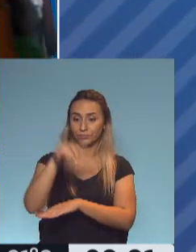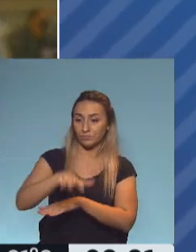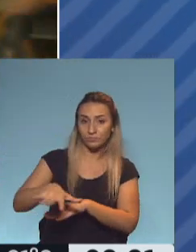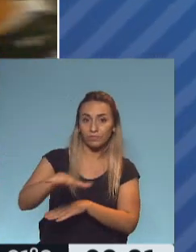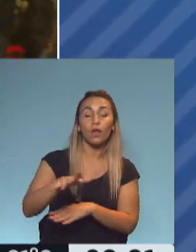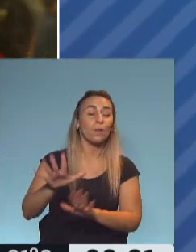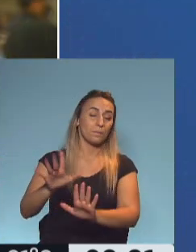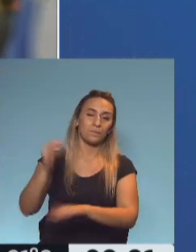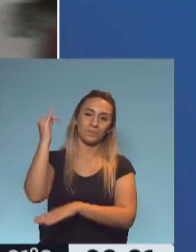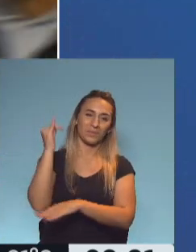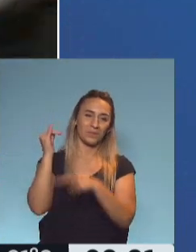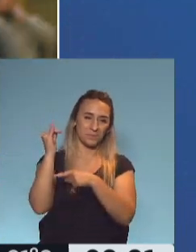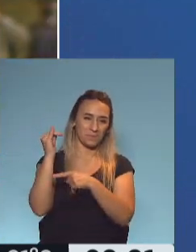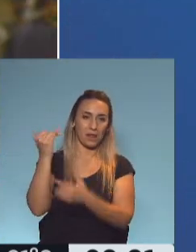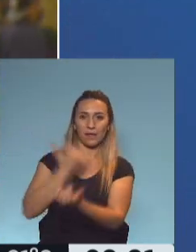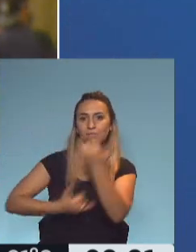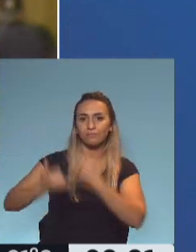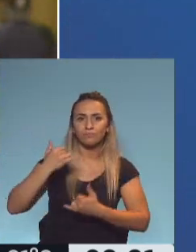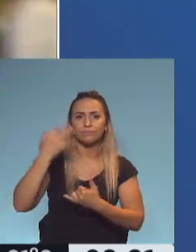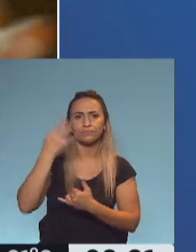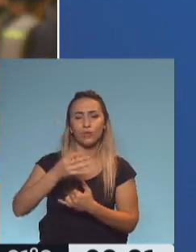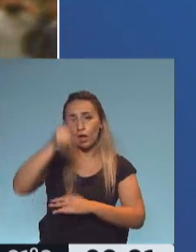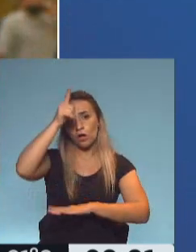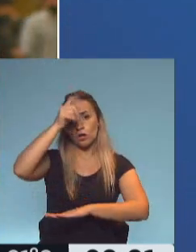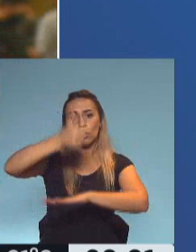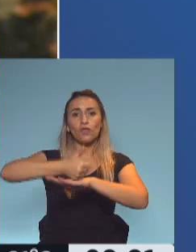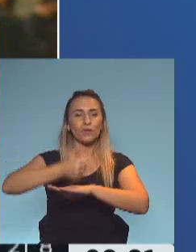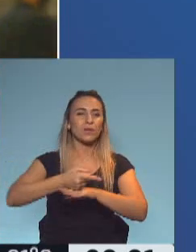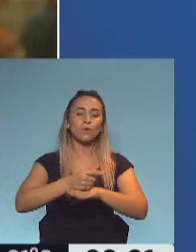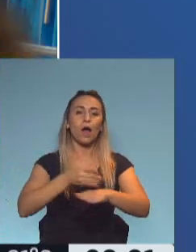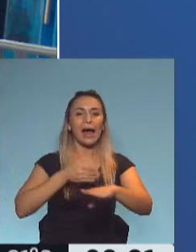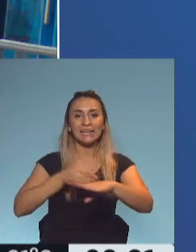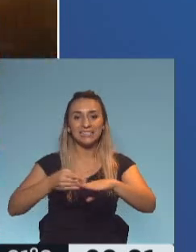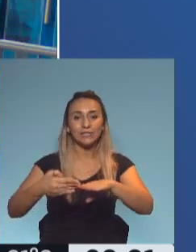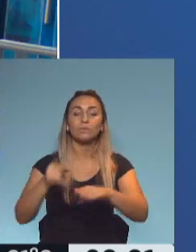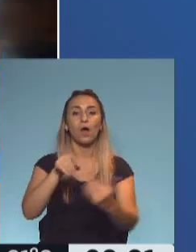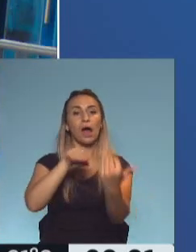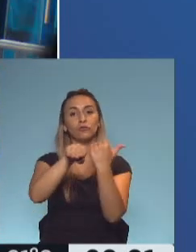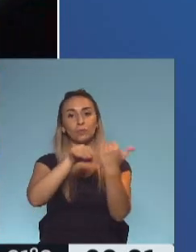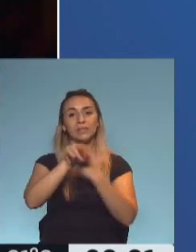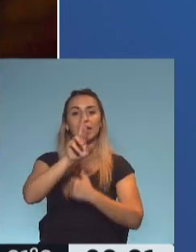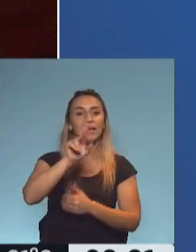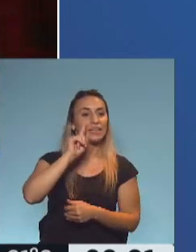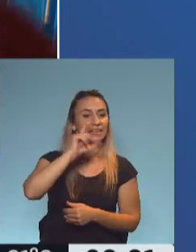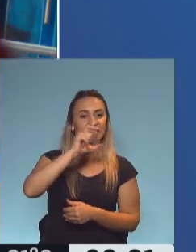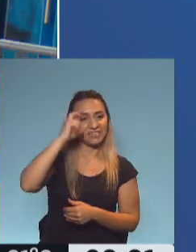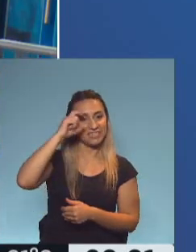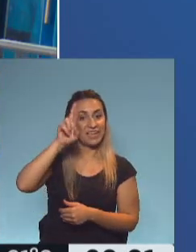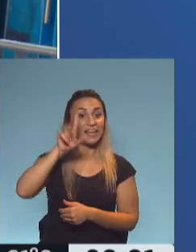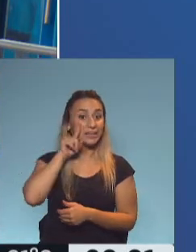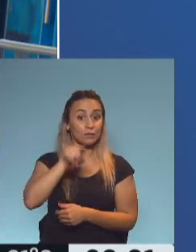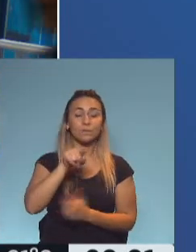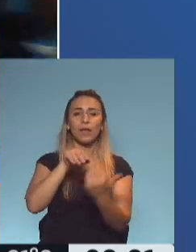saber cómo se dan los controles en distintos accesos. En este caso en la autopista Richeri. Recuerden